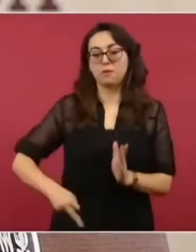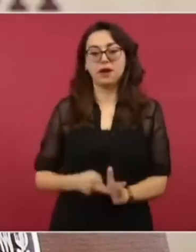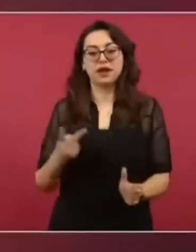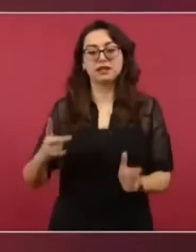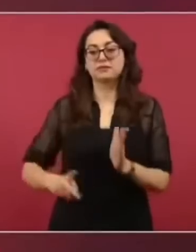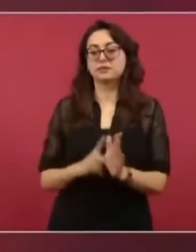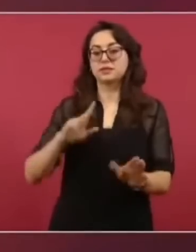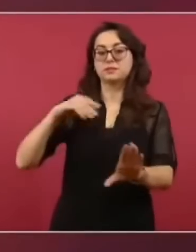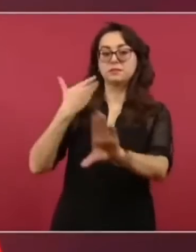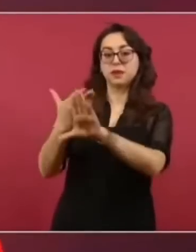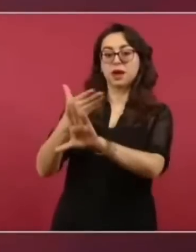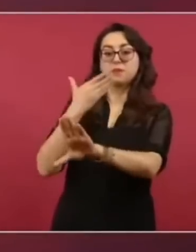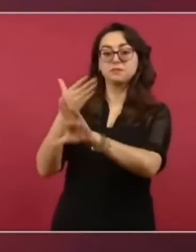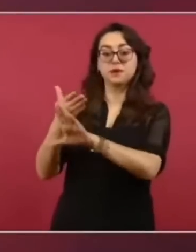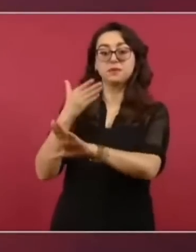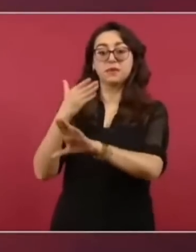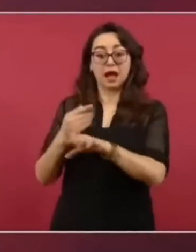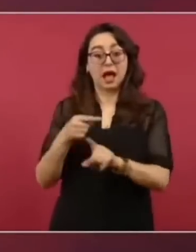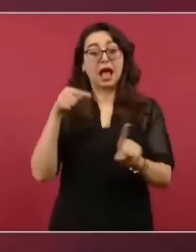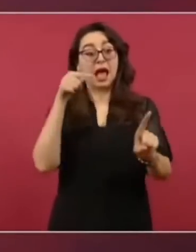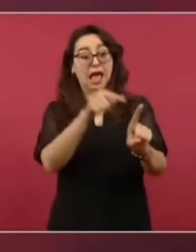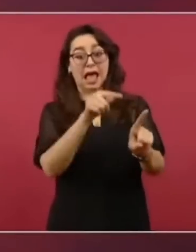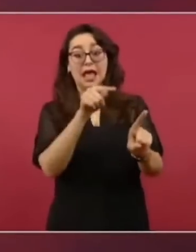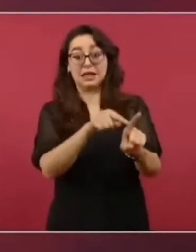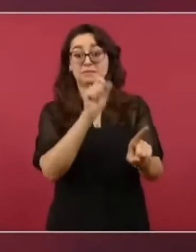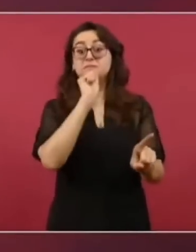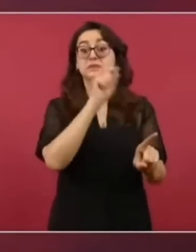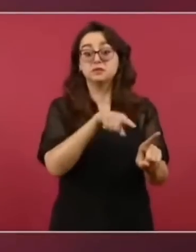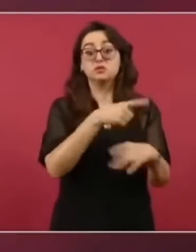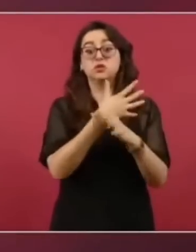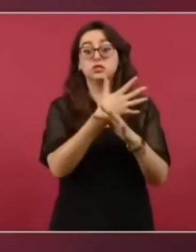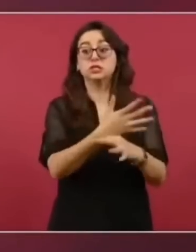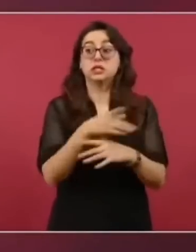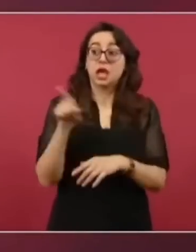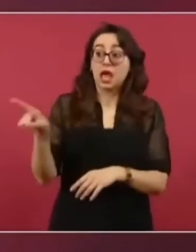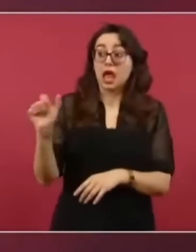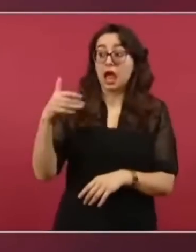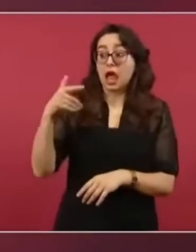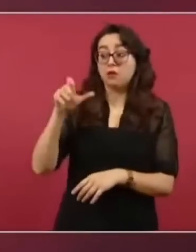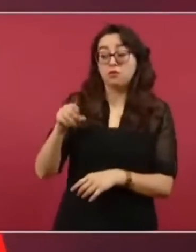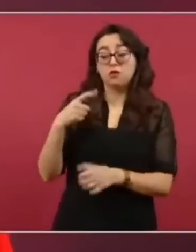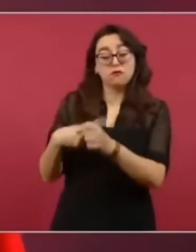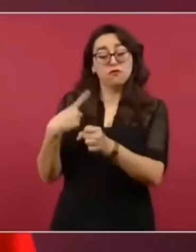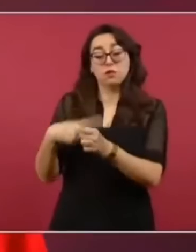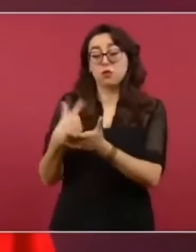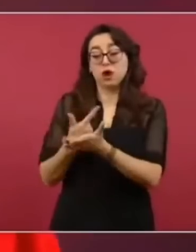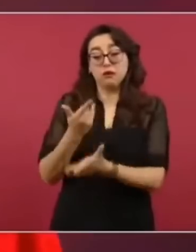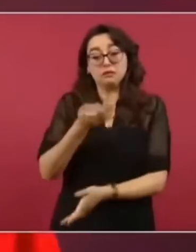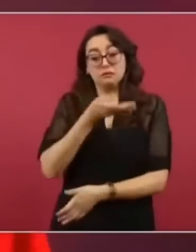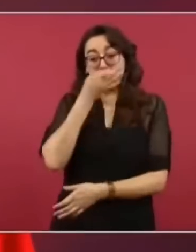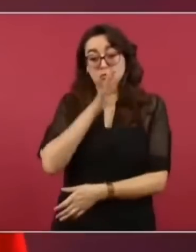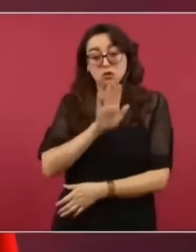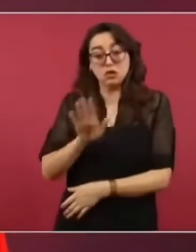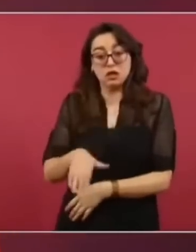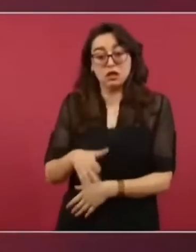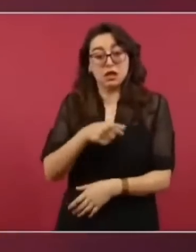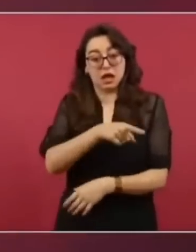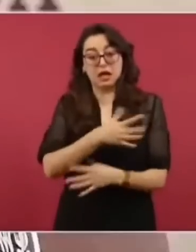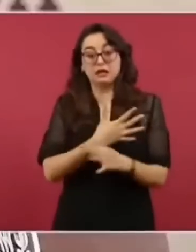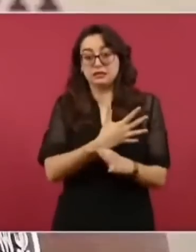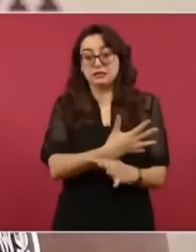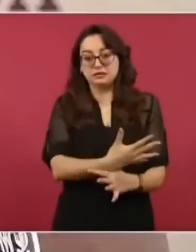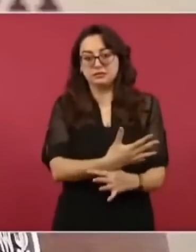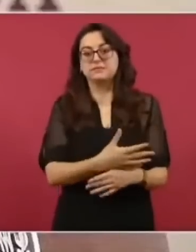la mentira de que el mandatario federal se encontraba grave. En el primer año, Luis